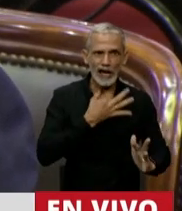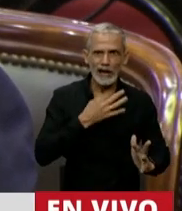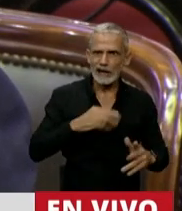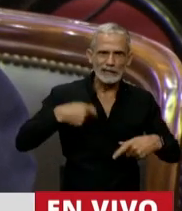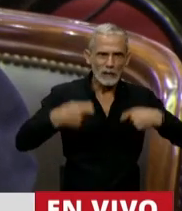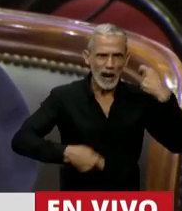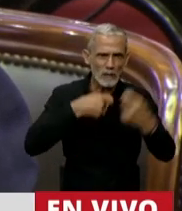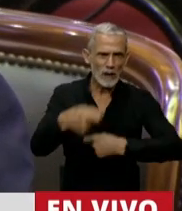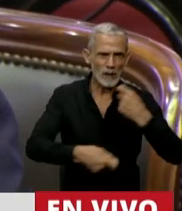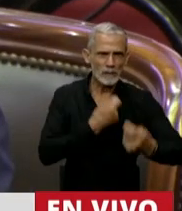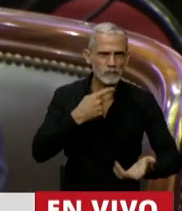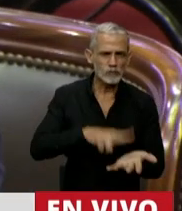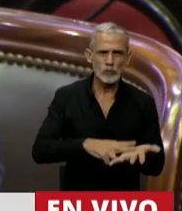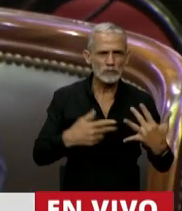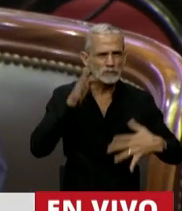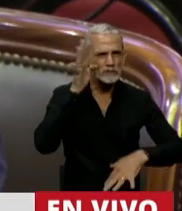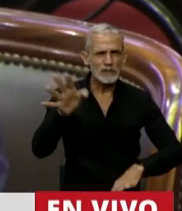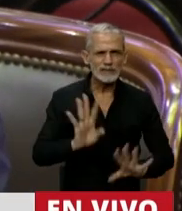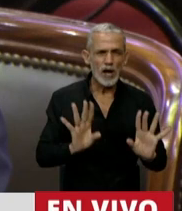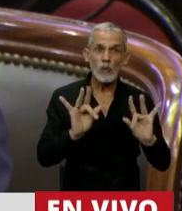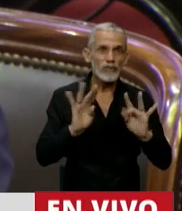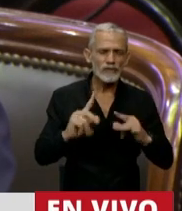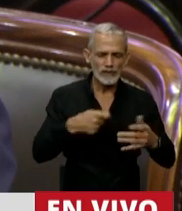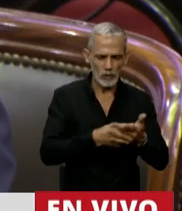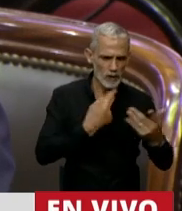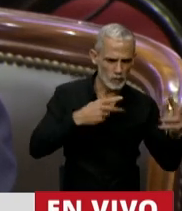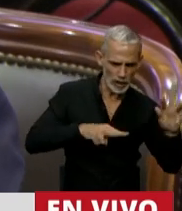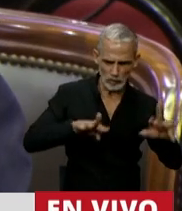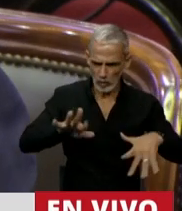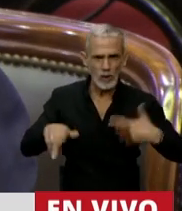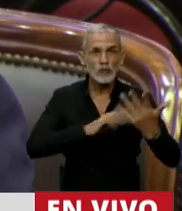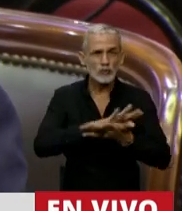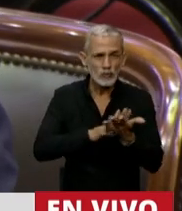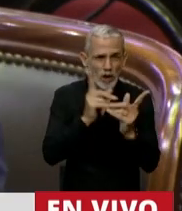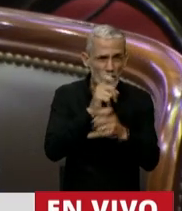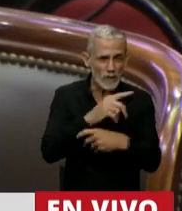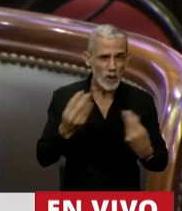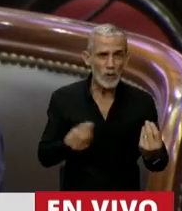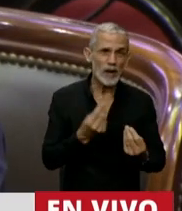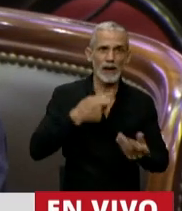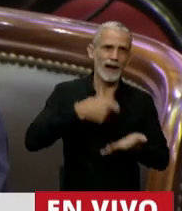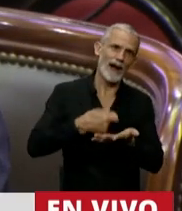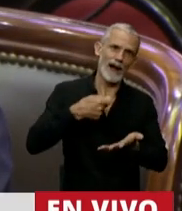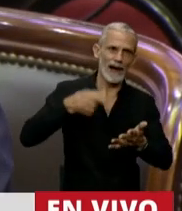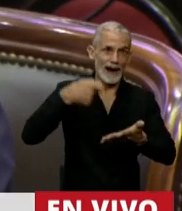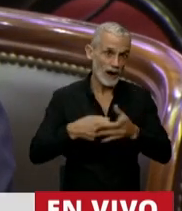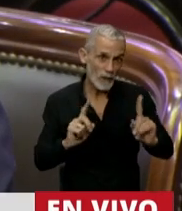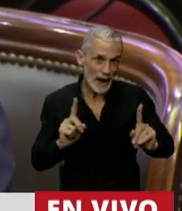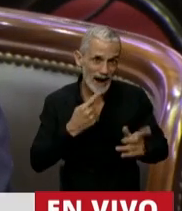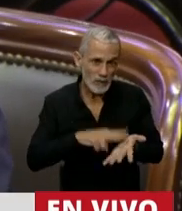contribuyentes un régimen complicado que no resuelve el problema de la evasión